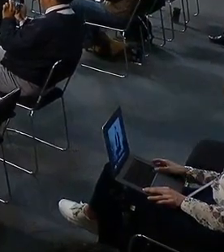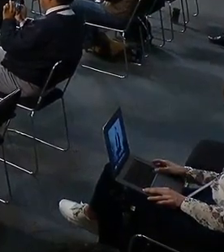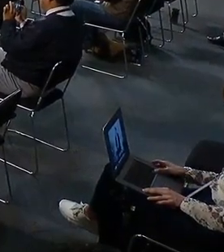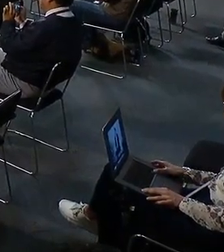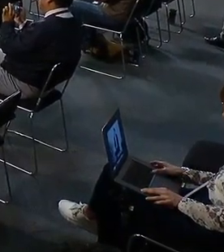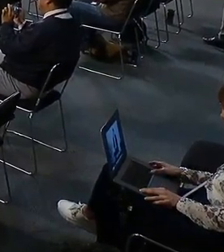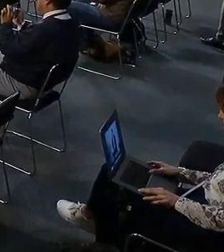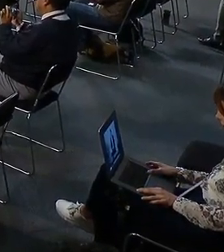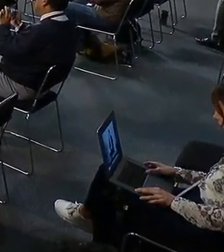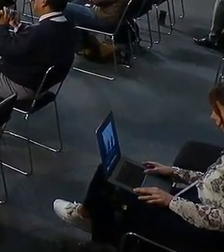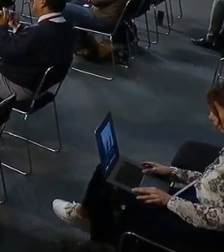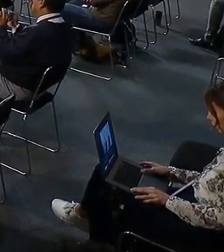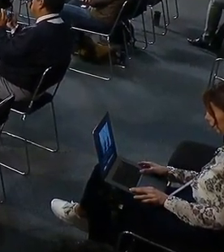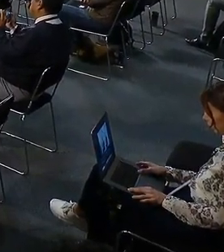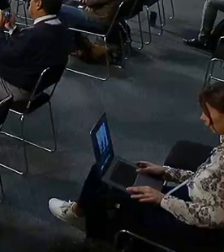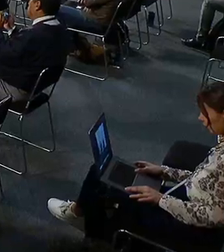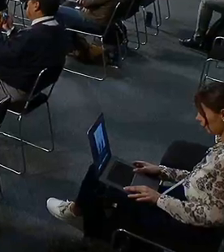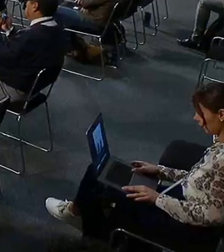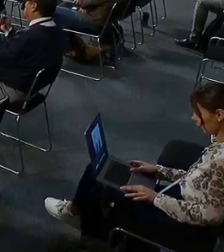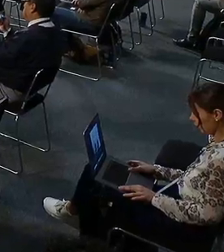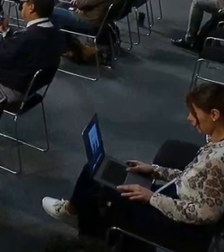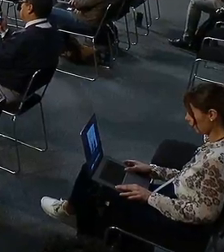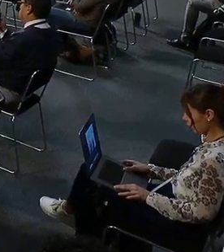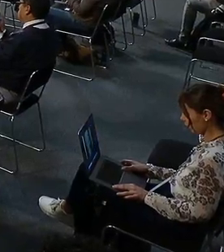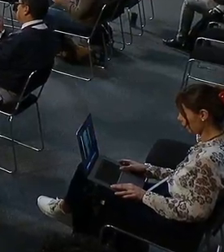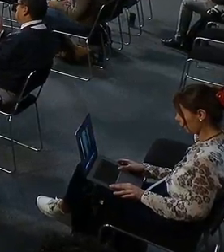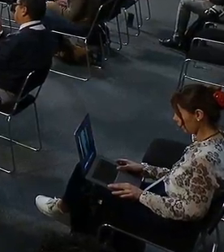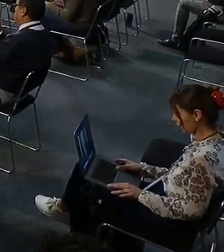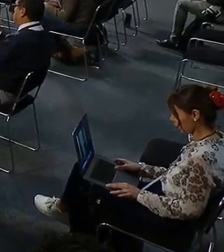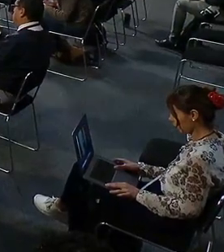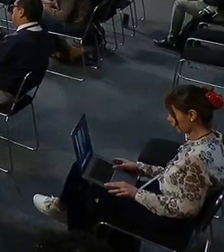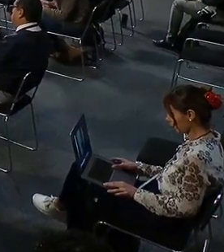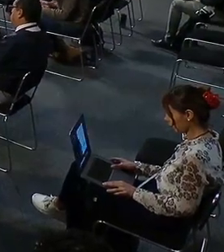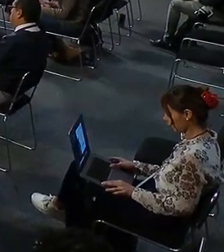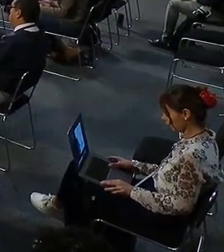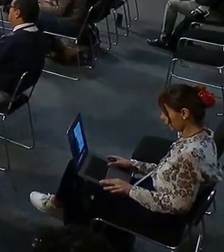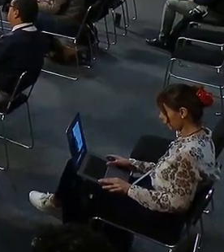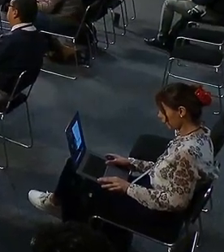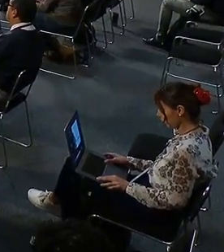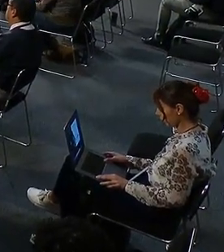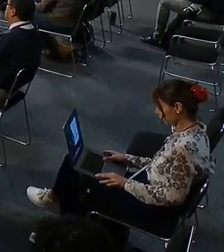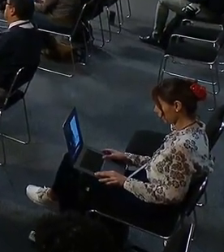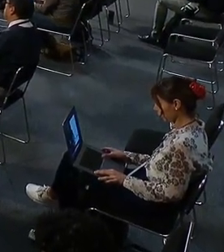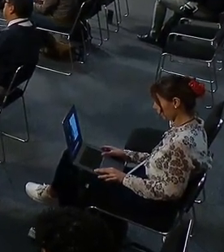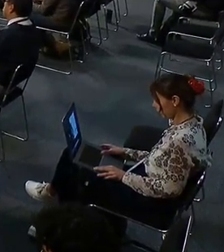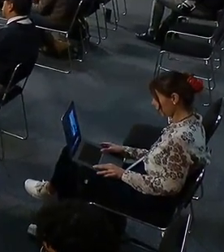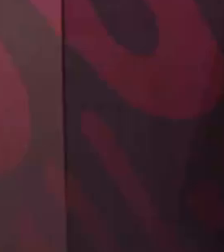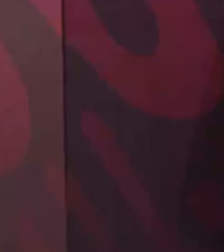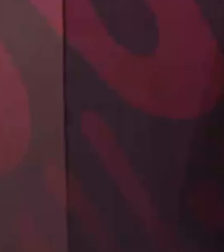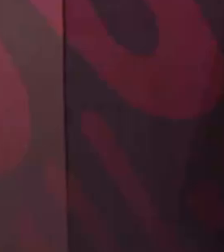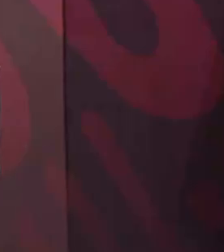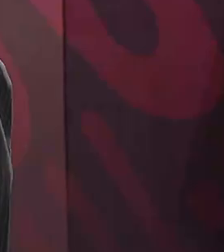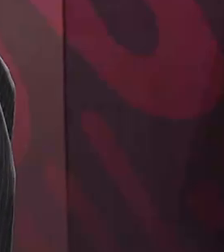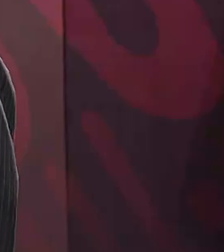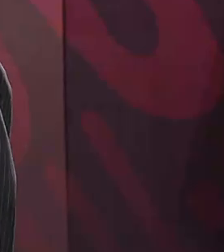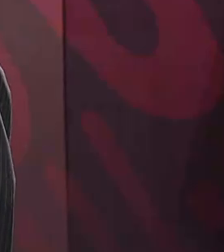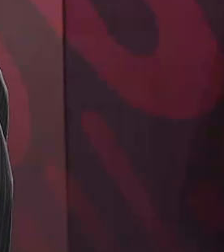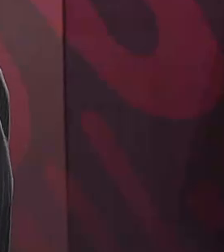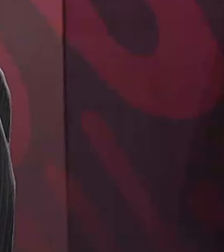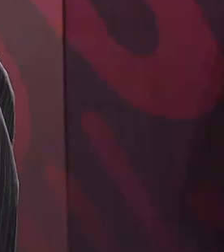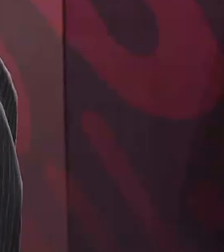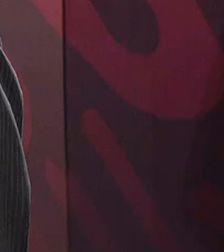porque lo meto a la cárcel y sale y sigue